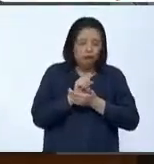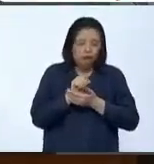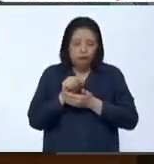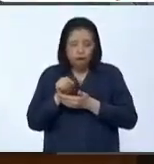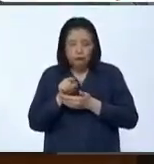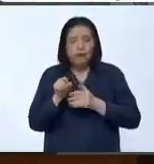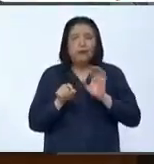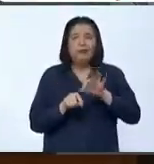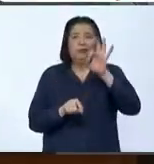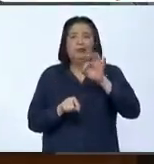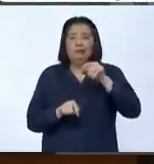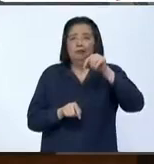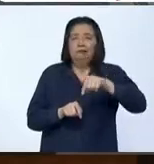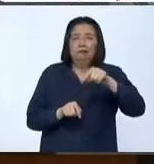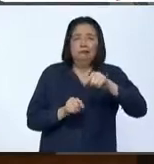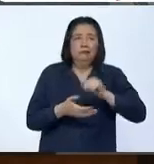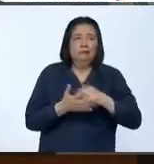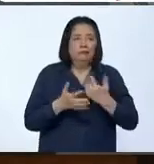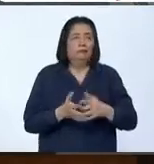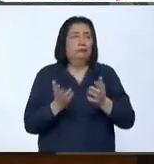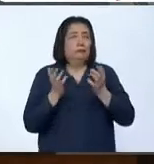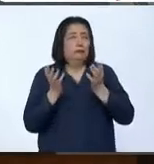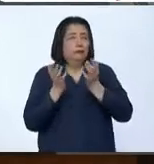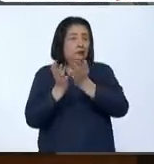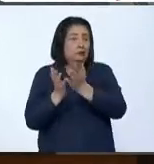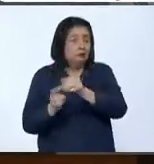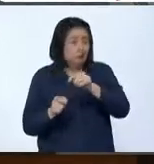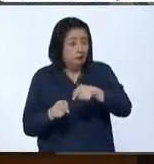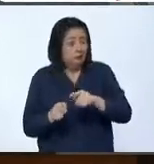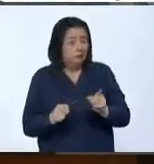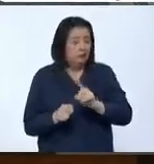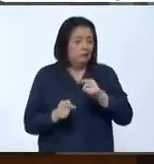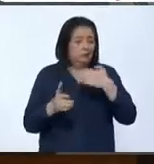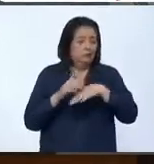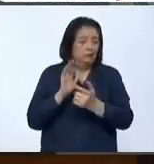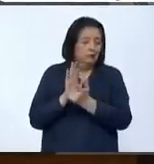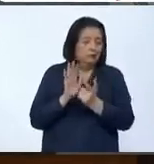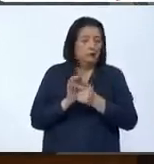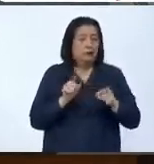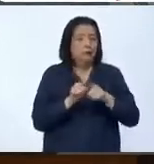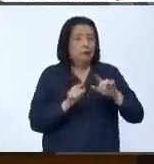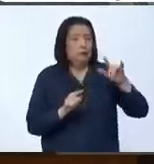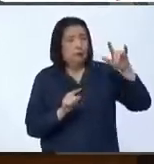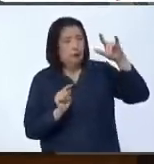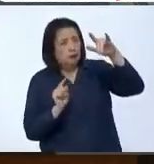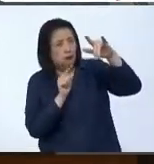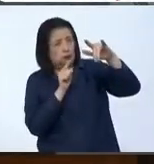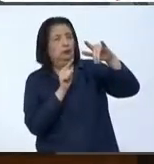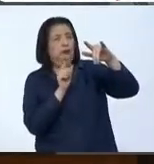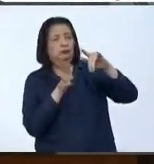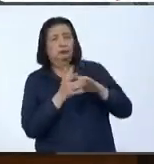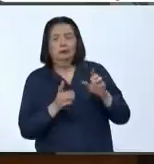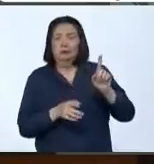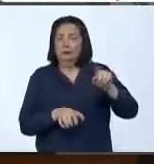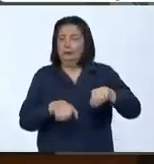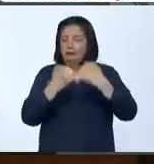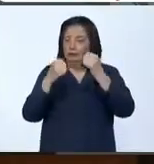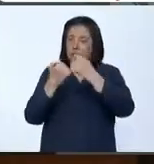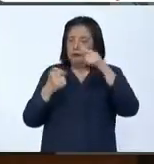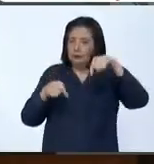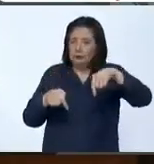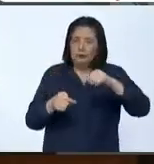que permitirán la ubicación de las embarcaciones ilegales así como de aviones ilegales que violan nuestro